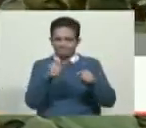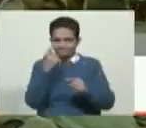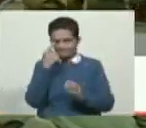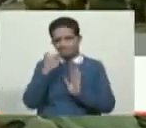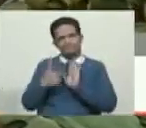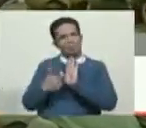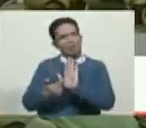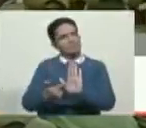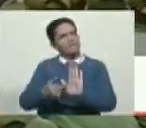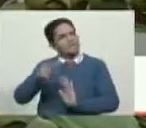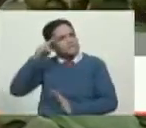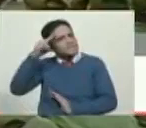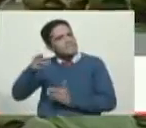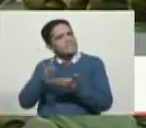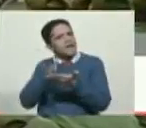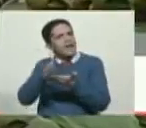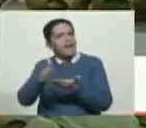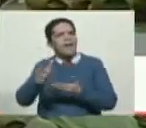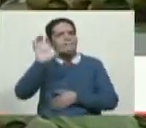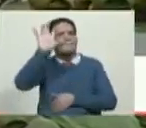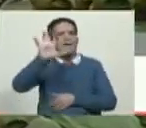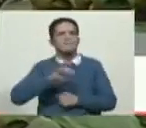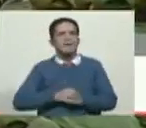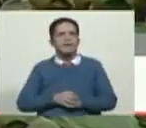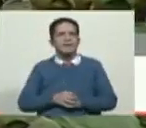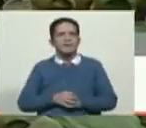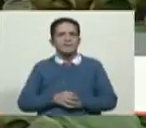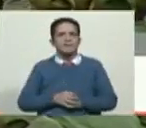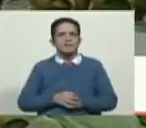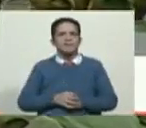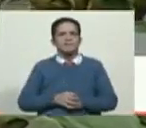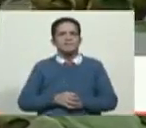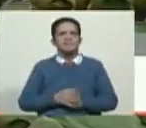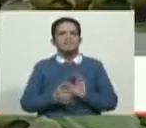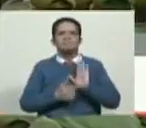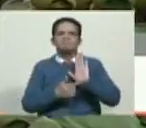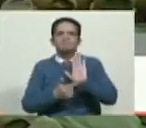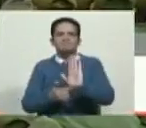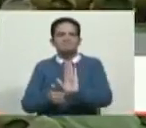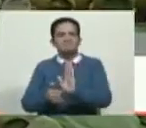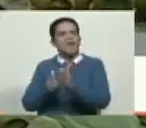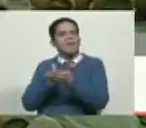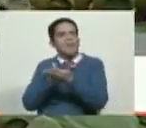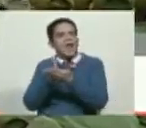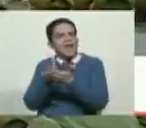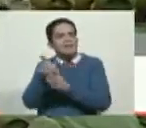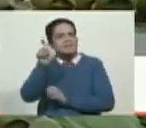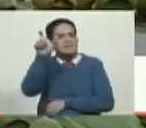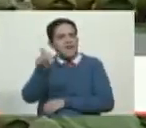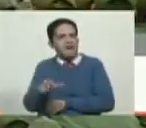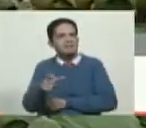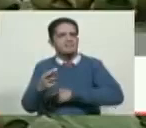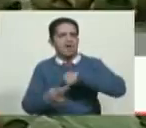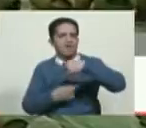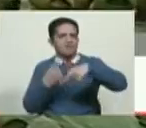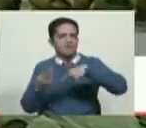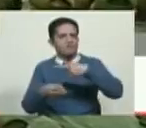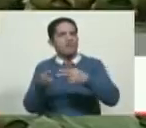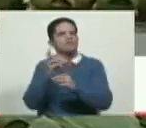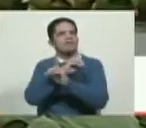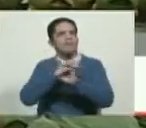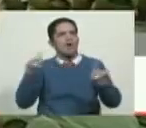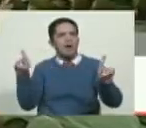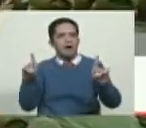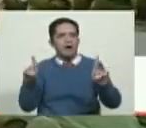a la patria, ratificando la lealtad a nuestros principios revolucionarios,